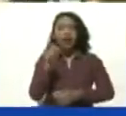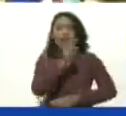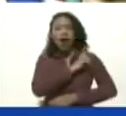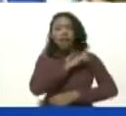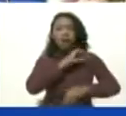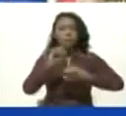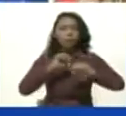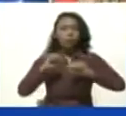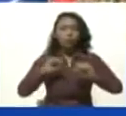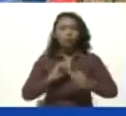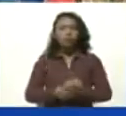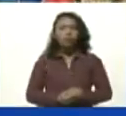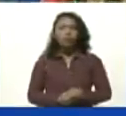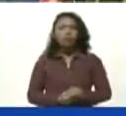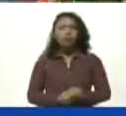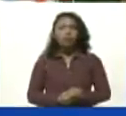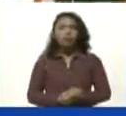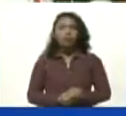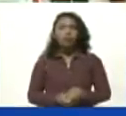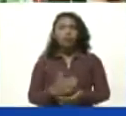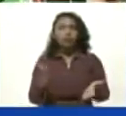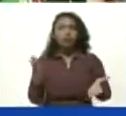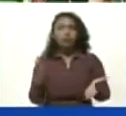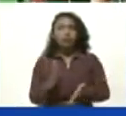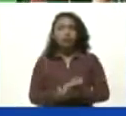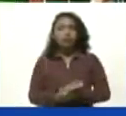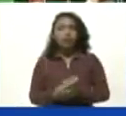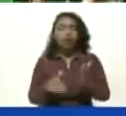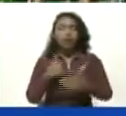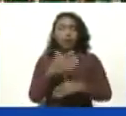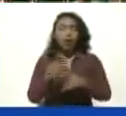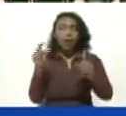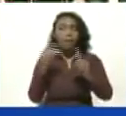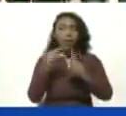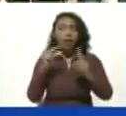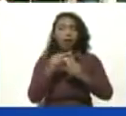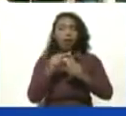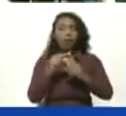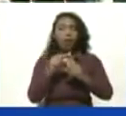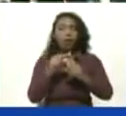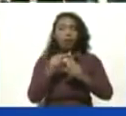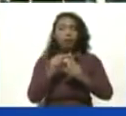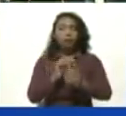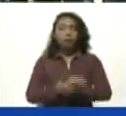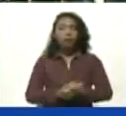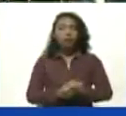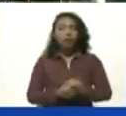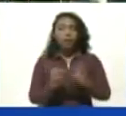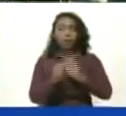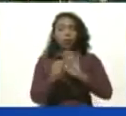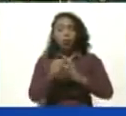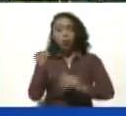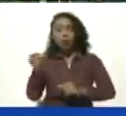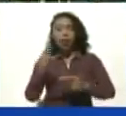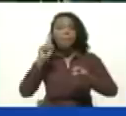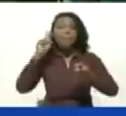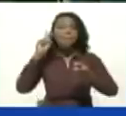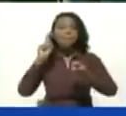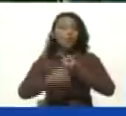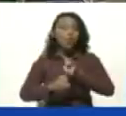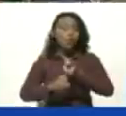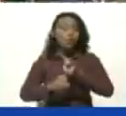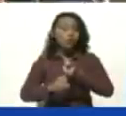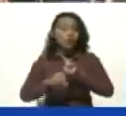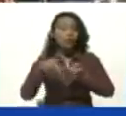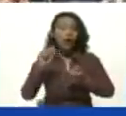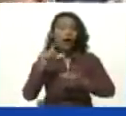movilización. Y luego le dieron la palabra a la esposa de